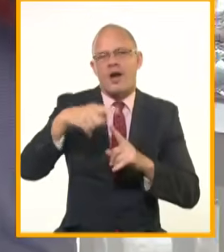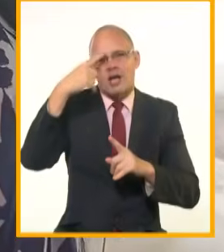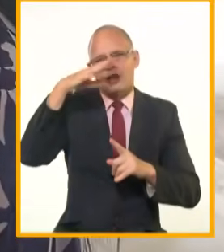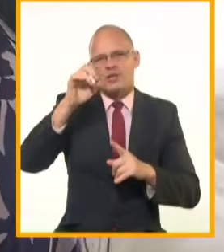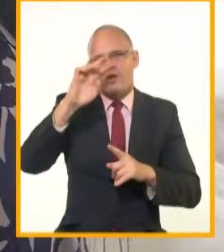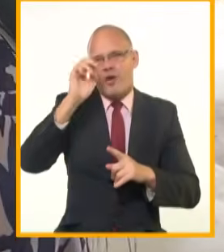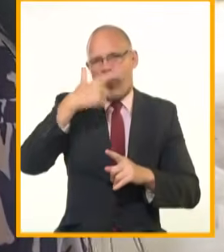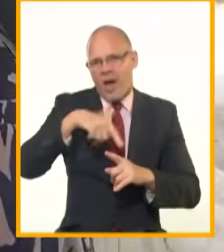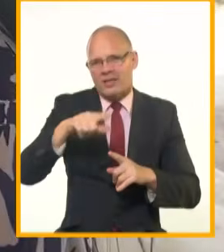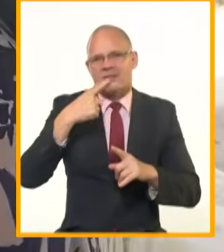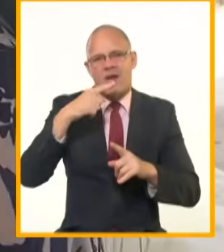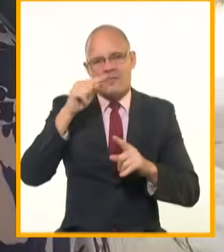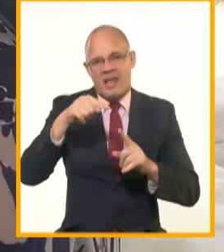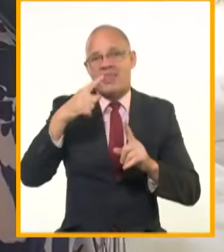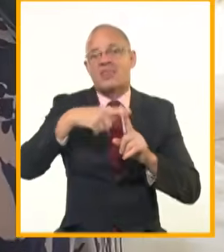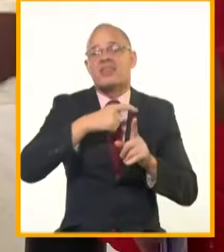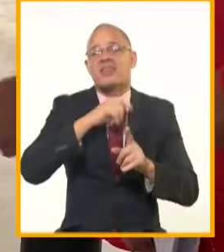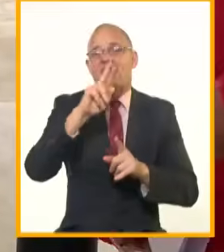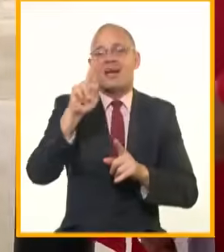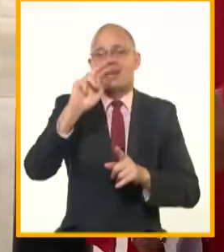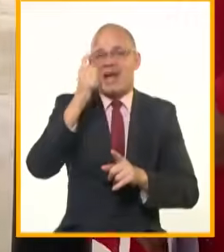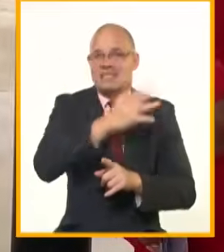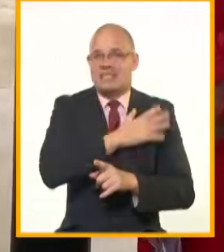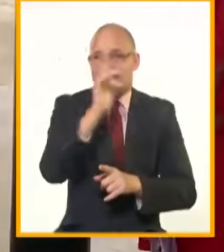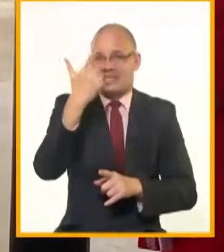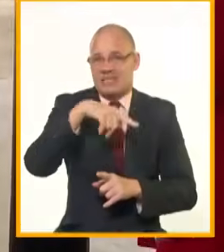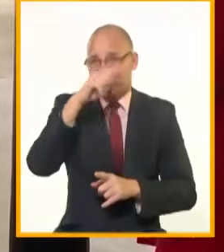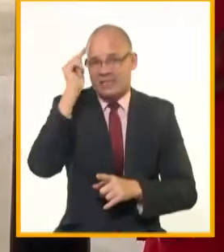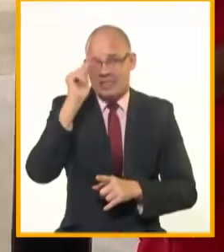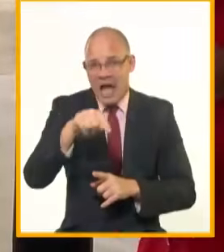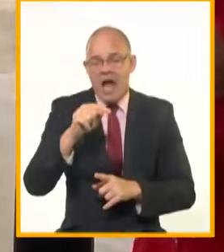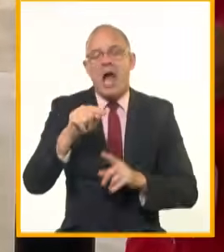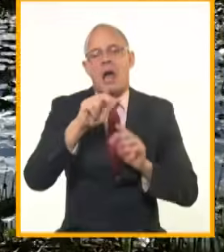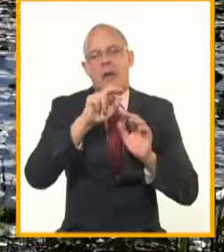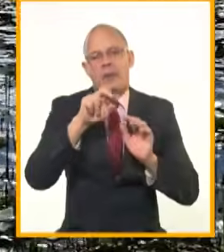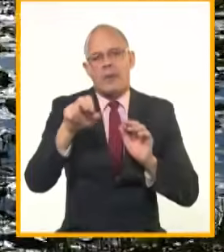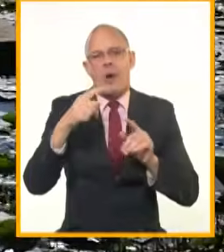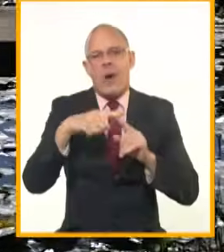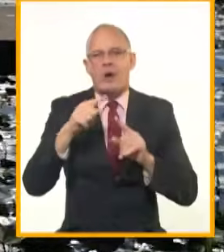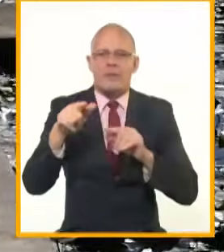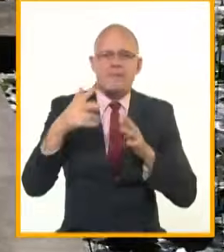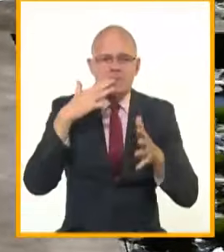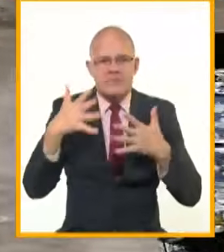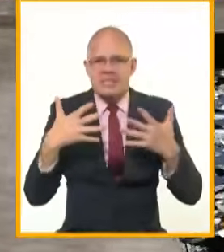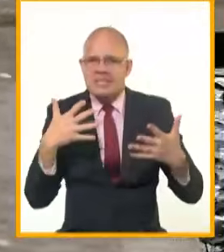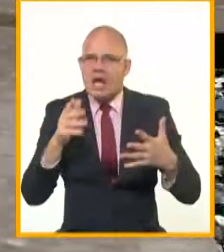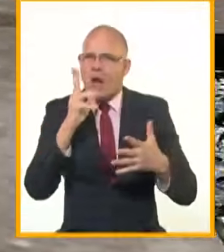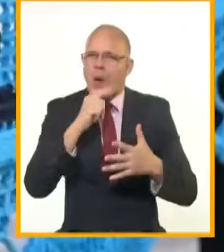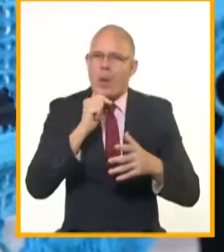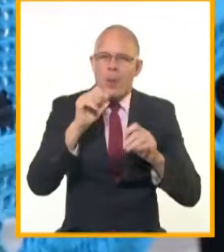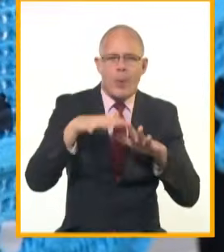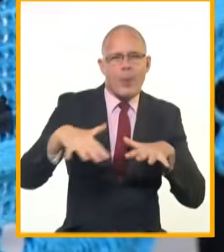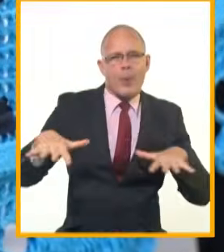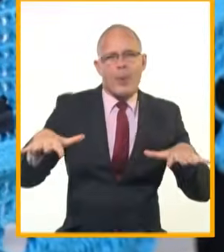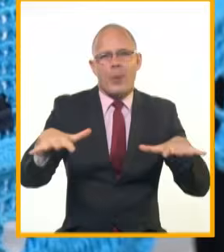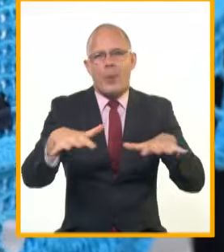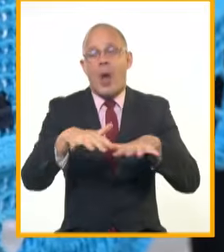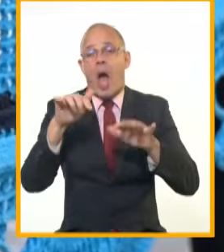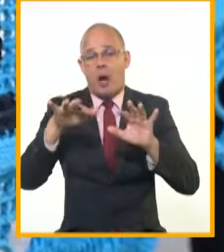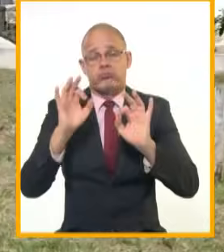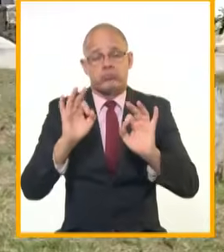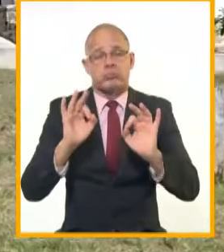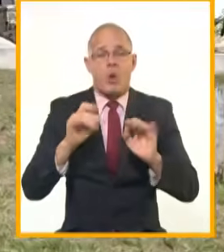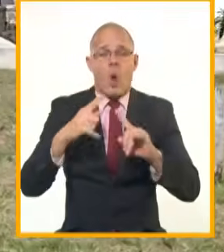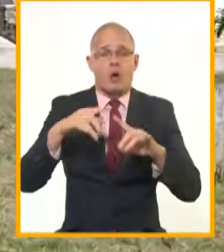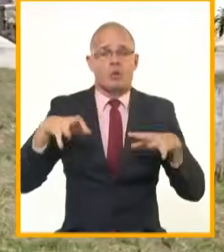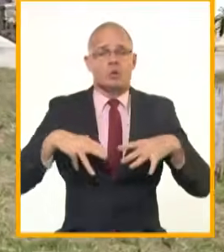Granda, acompañado por dirigentes del partido y el gobierno en el territorio, un entorno natural que apuesta hoy por un turismo ecológico